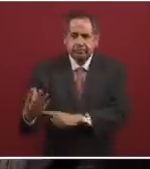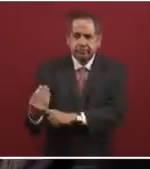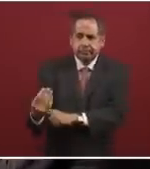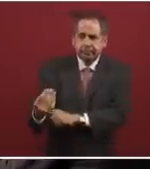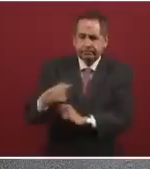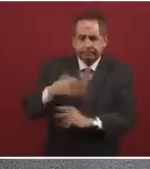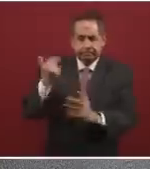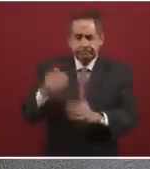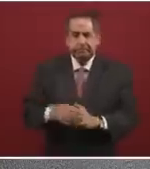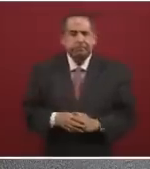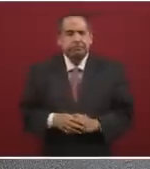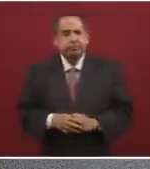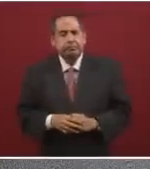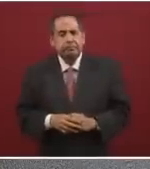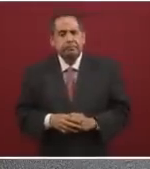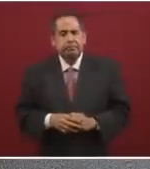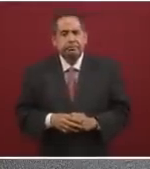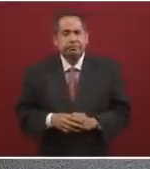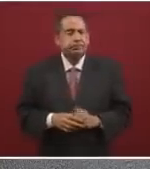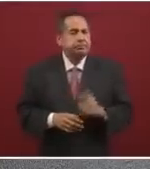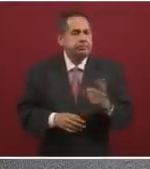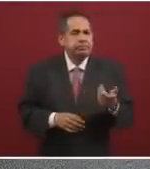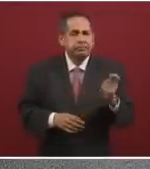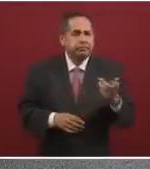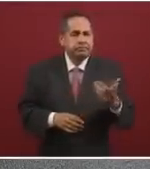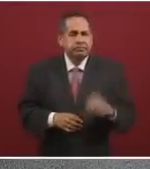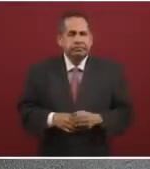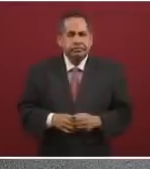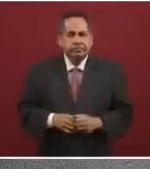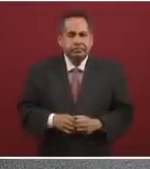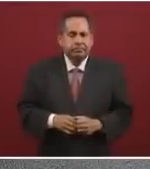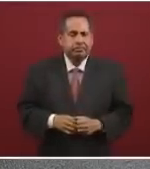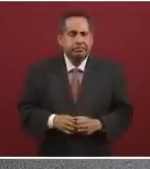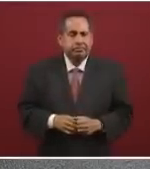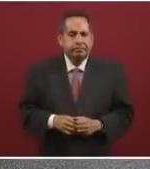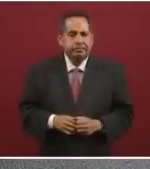Pues en todos los casos,